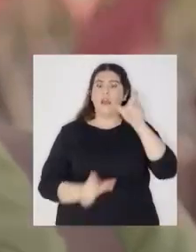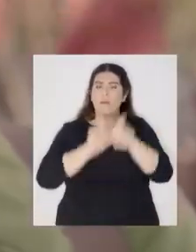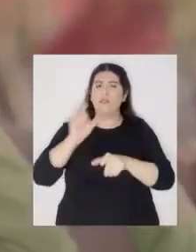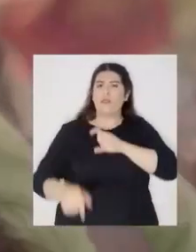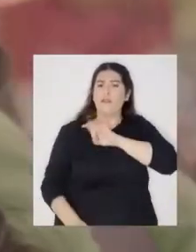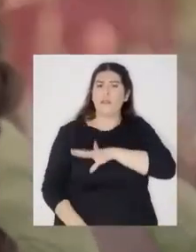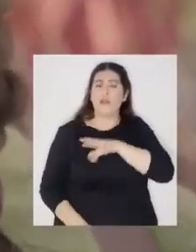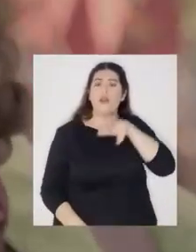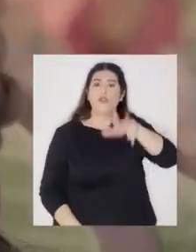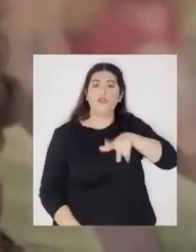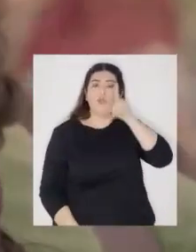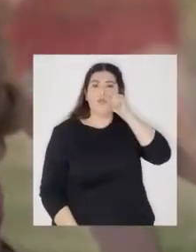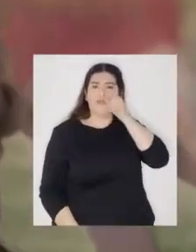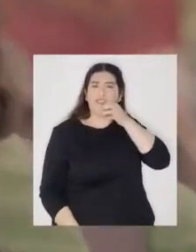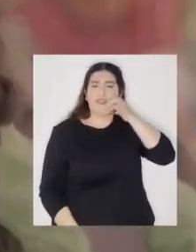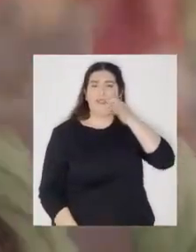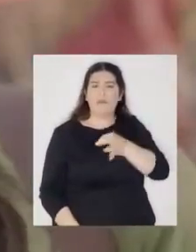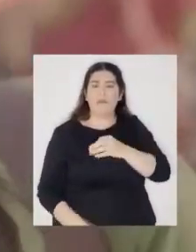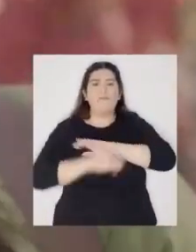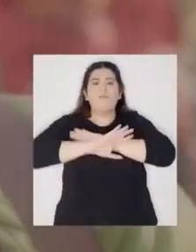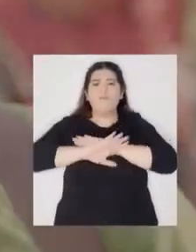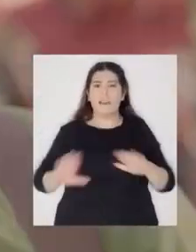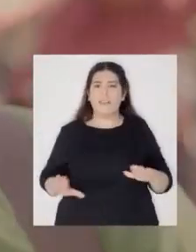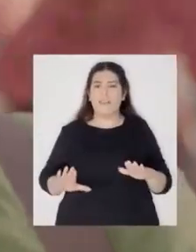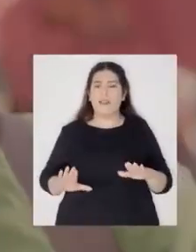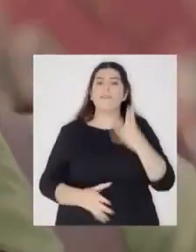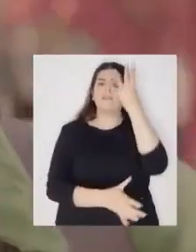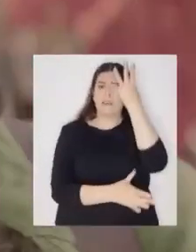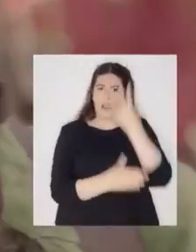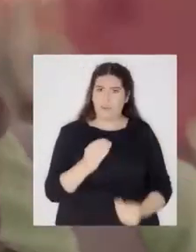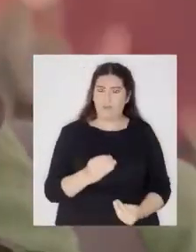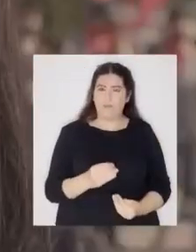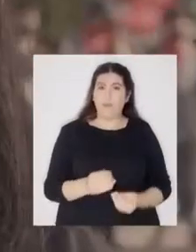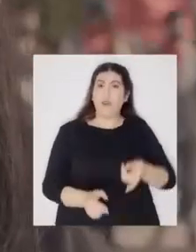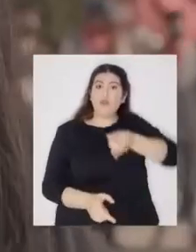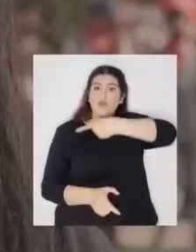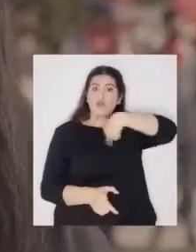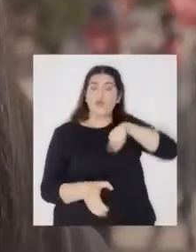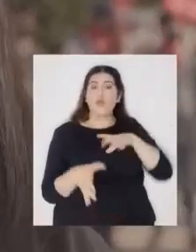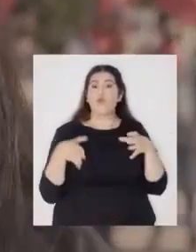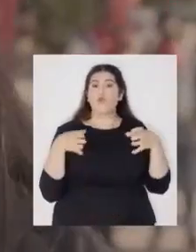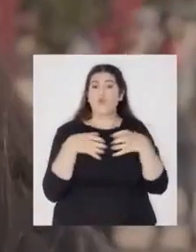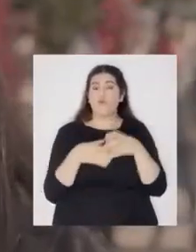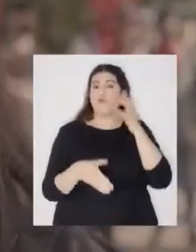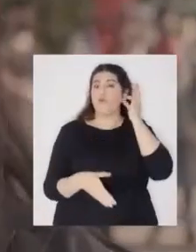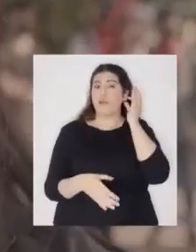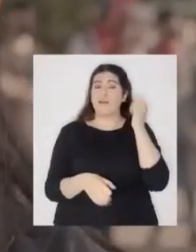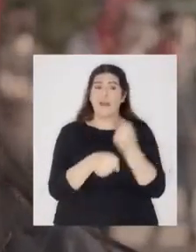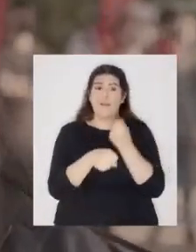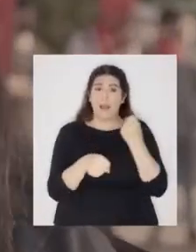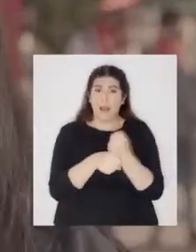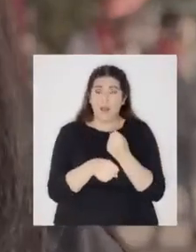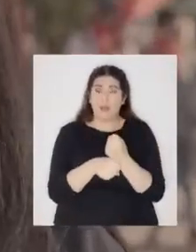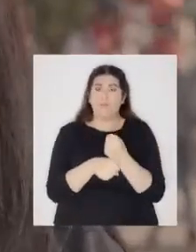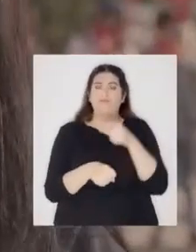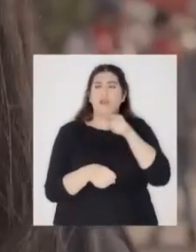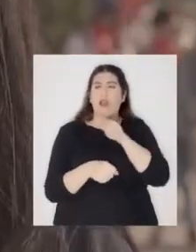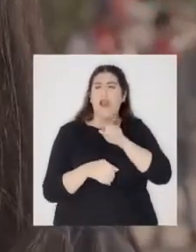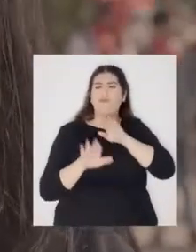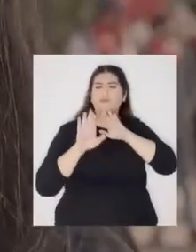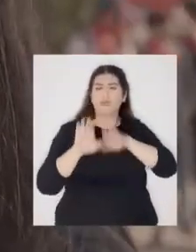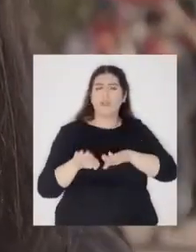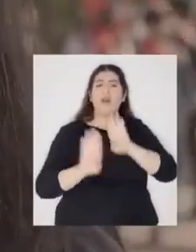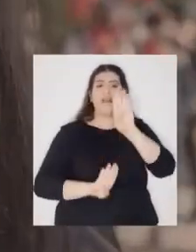Los chilenos dijimos un 18 de octubre, basta, se acabó. Nosotras, como mujeres de clase trabajadora, apoyamos